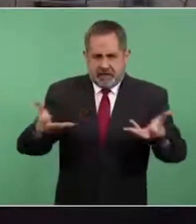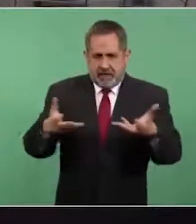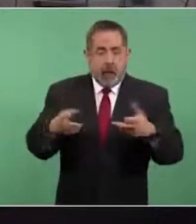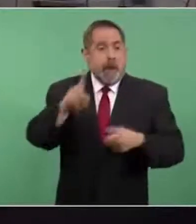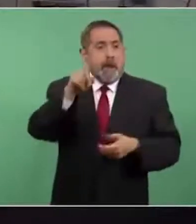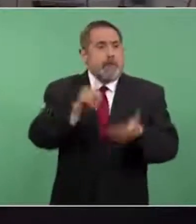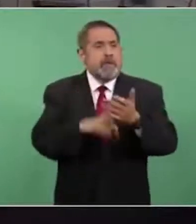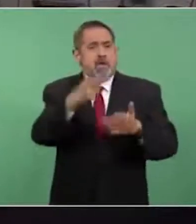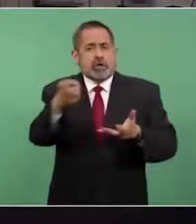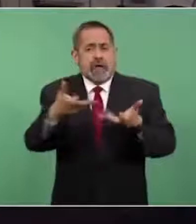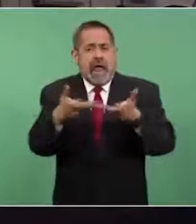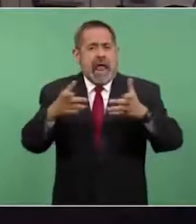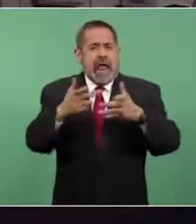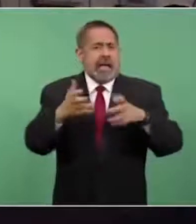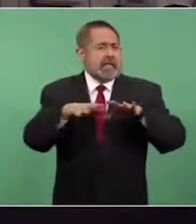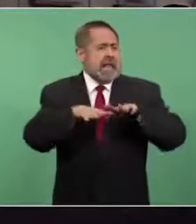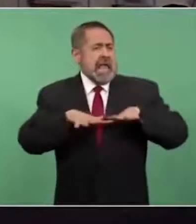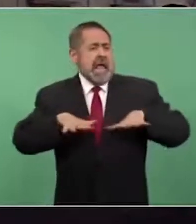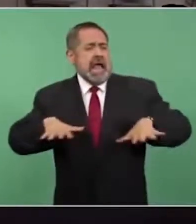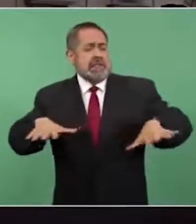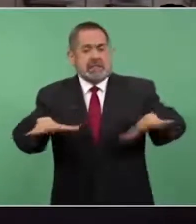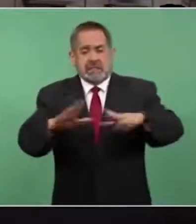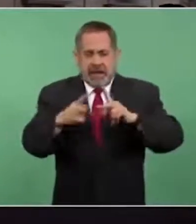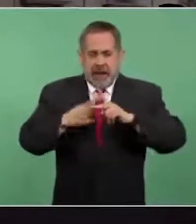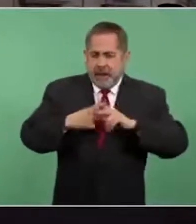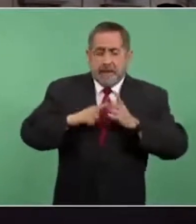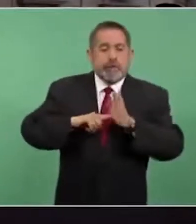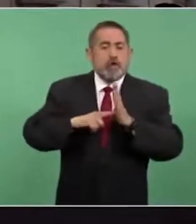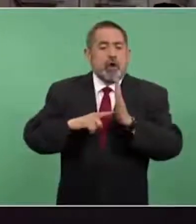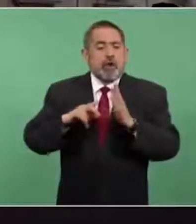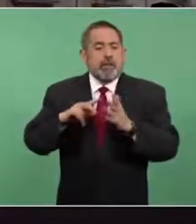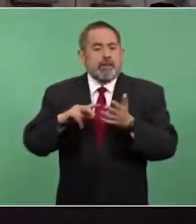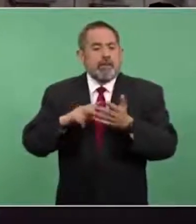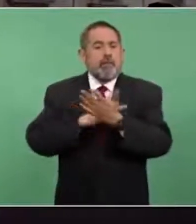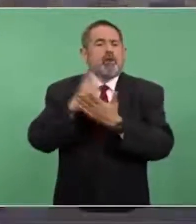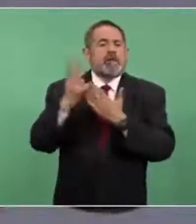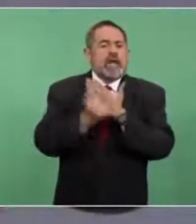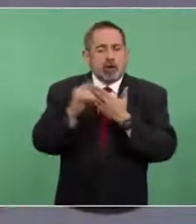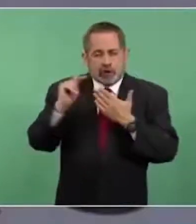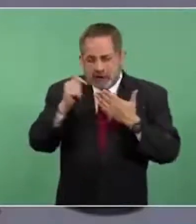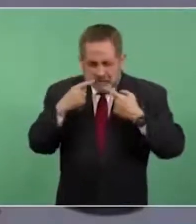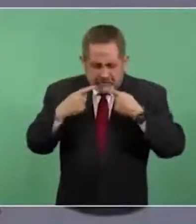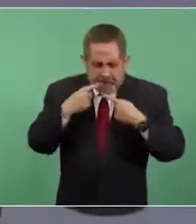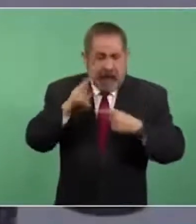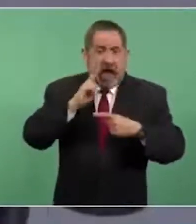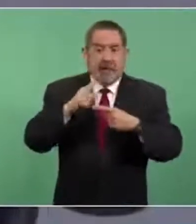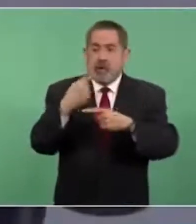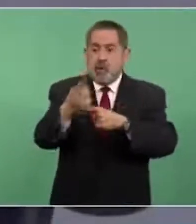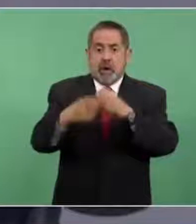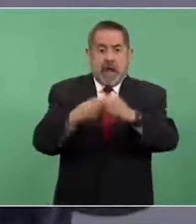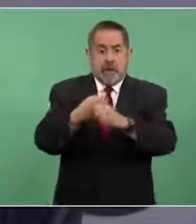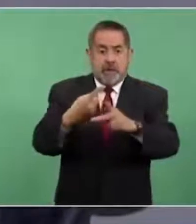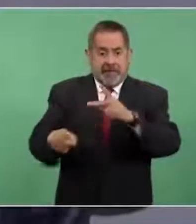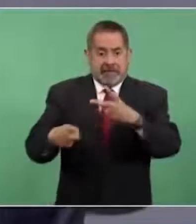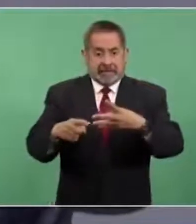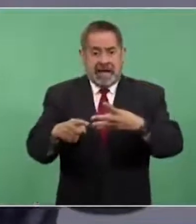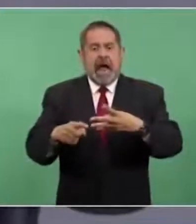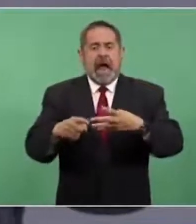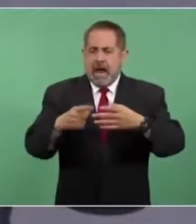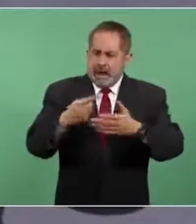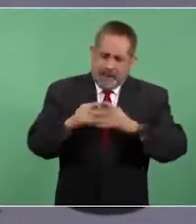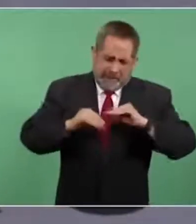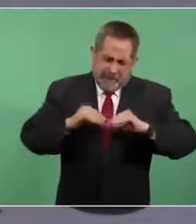1,200 hectáreas, y se ha iniciado el proyecto técnico para empezar la obra a principios del año próximo y terminarla